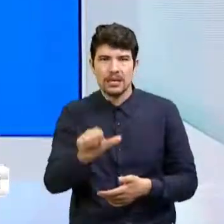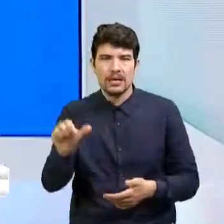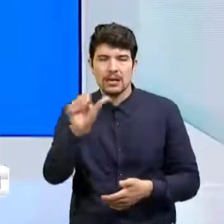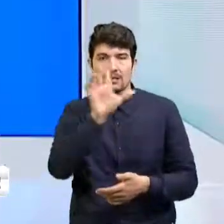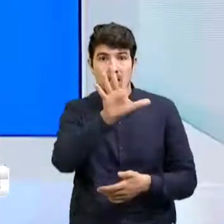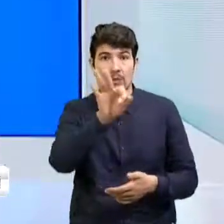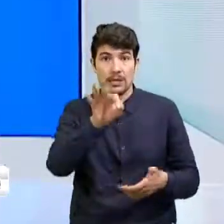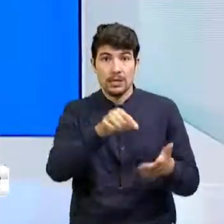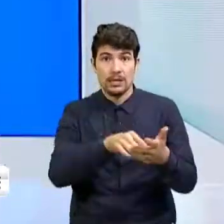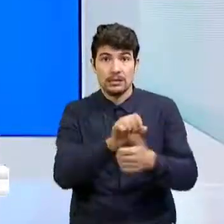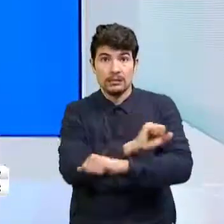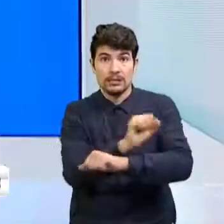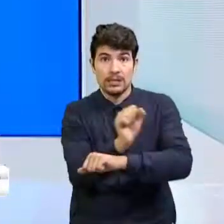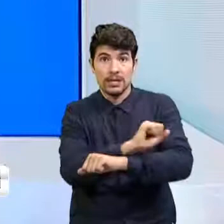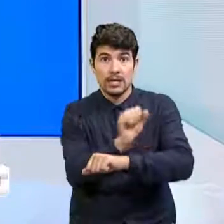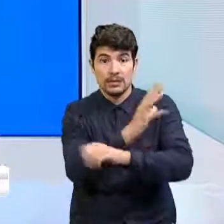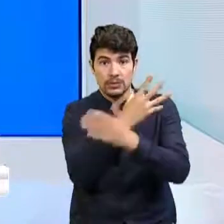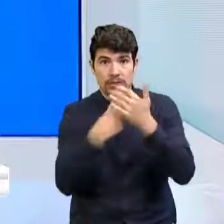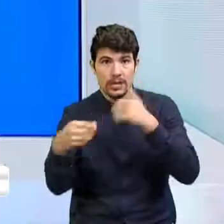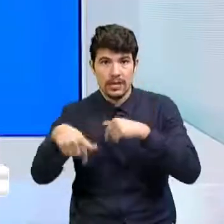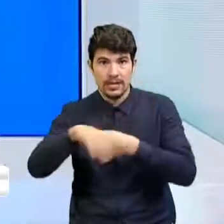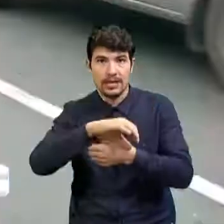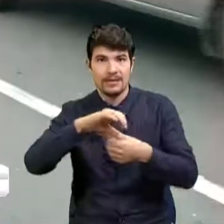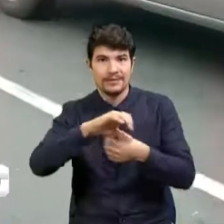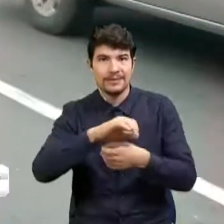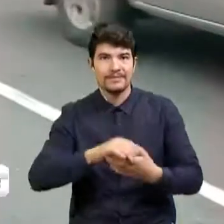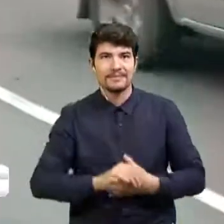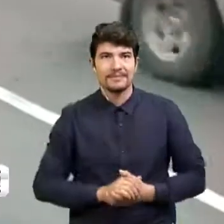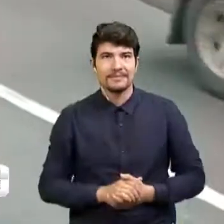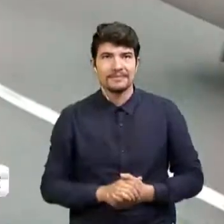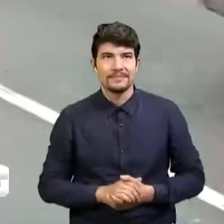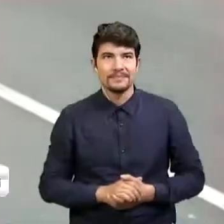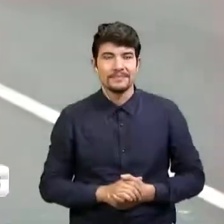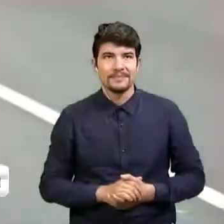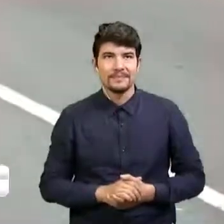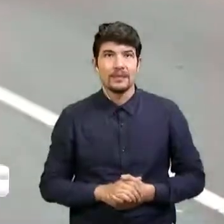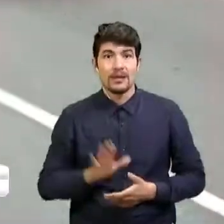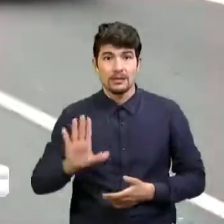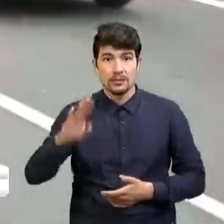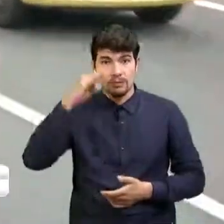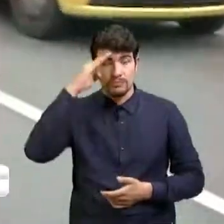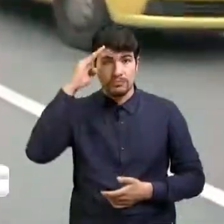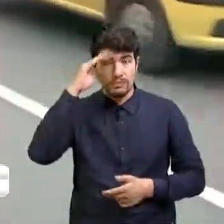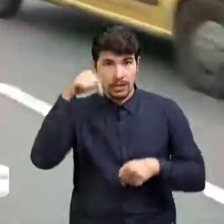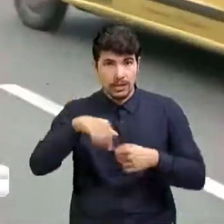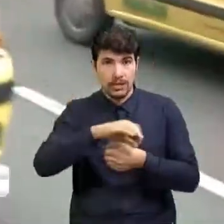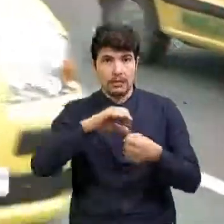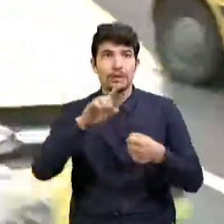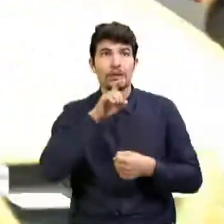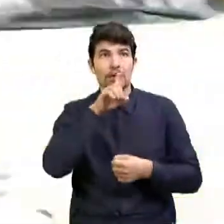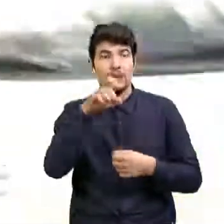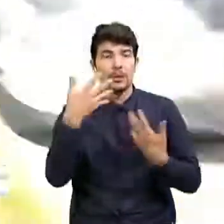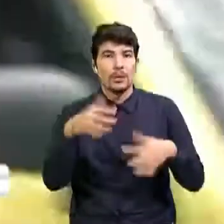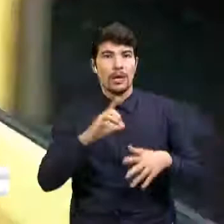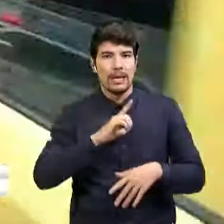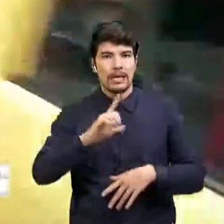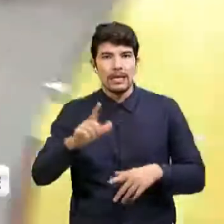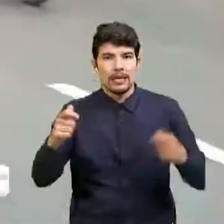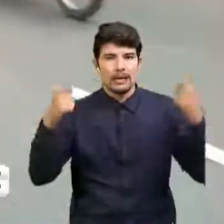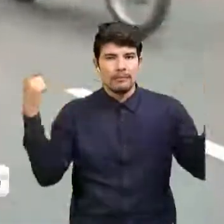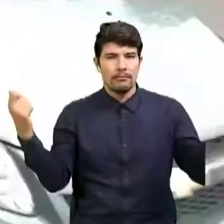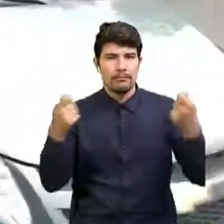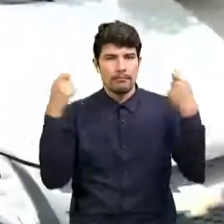mil vehículos se movilizaron en el área metropolitana. El propio comandante de la Policía Metropolitana lideró la campaña que